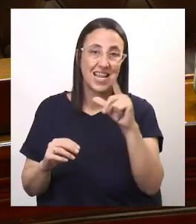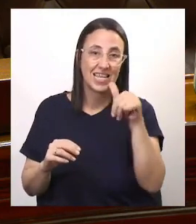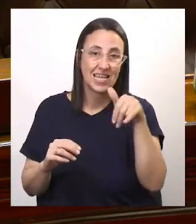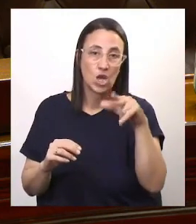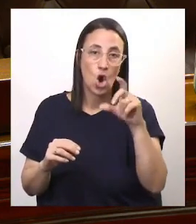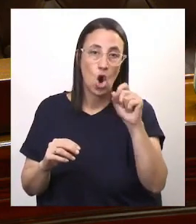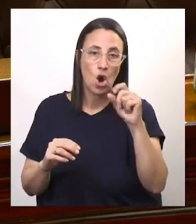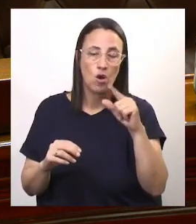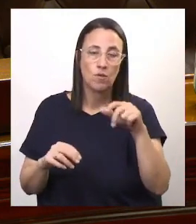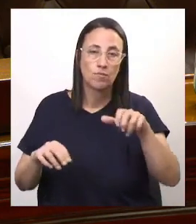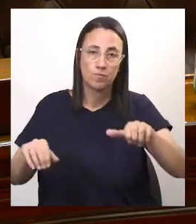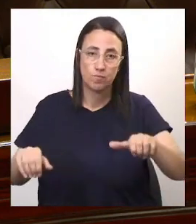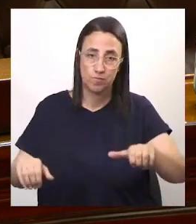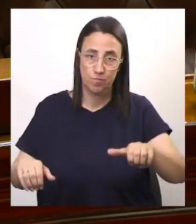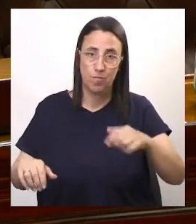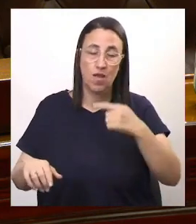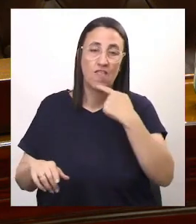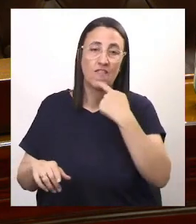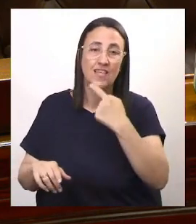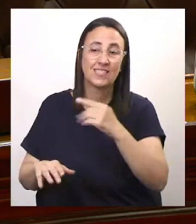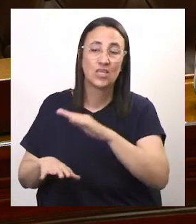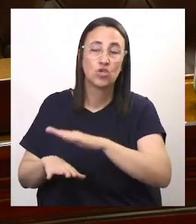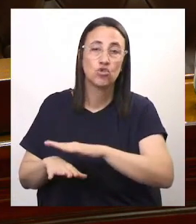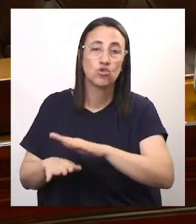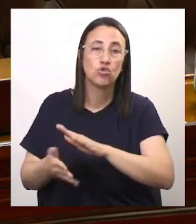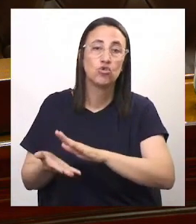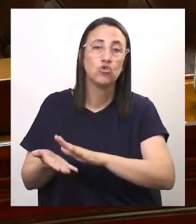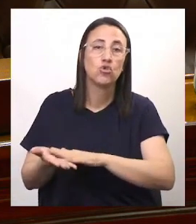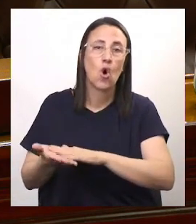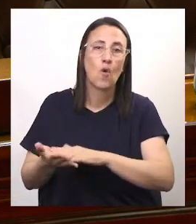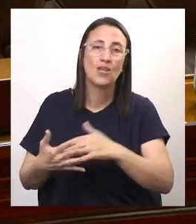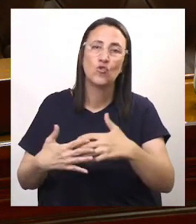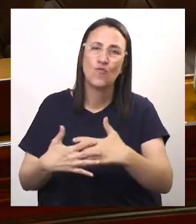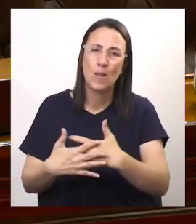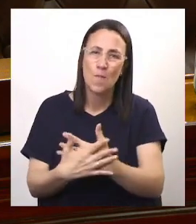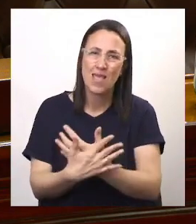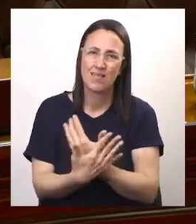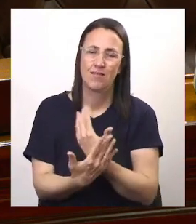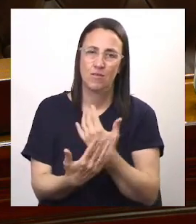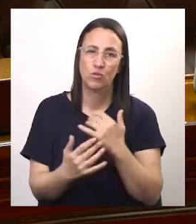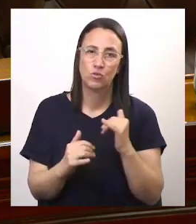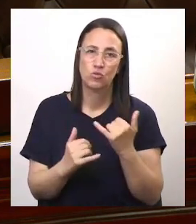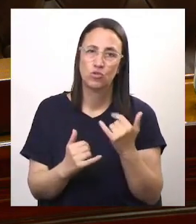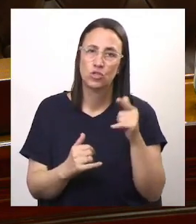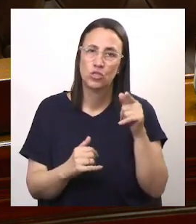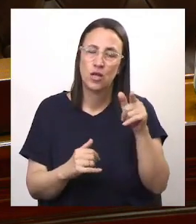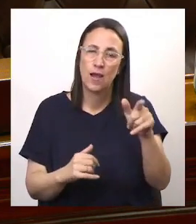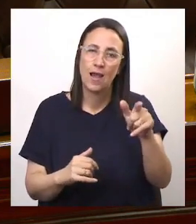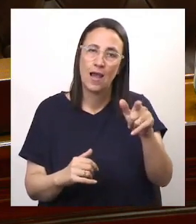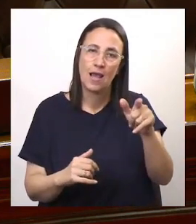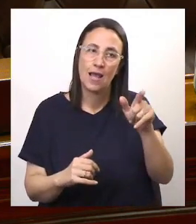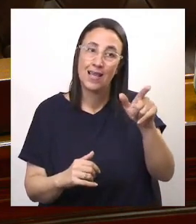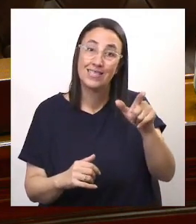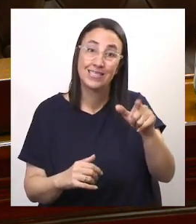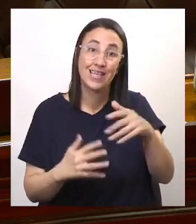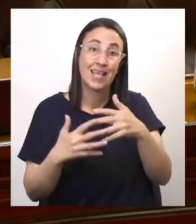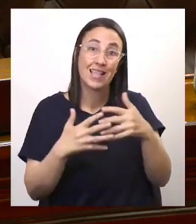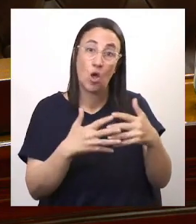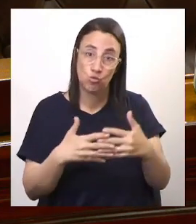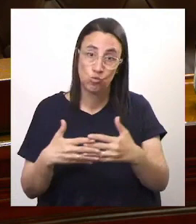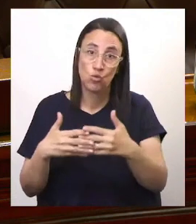haciendo referencia a los padecimientos que había sufrido ese gran